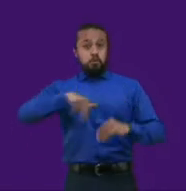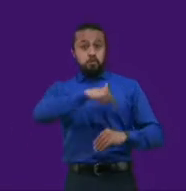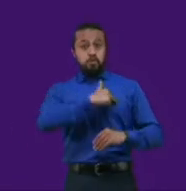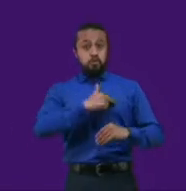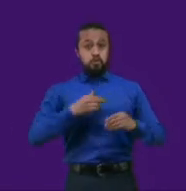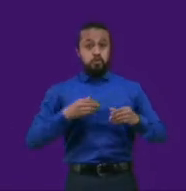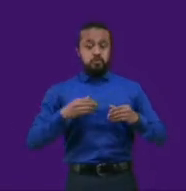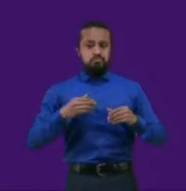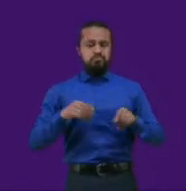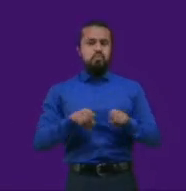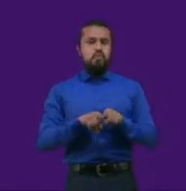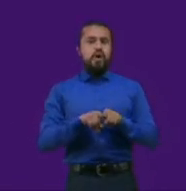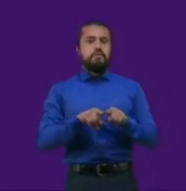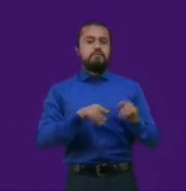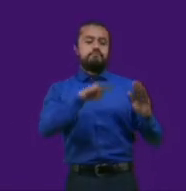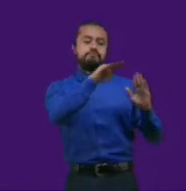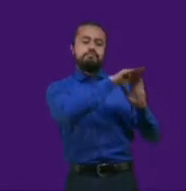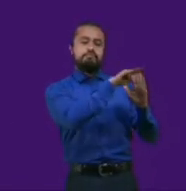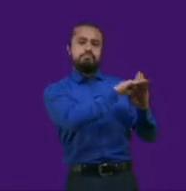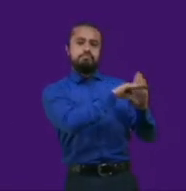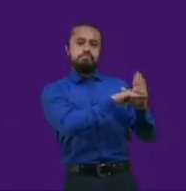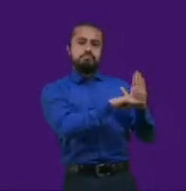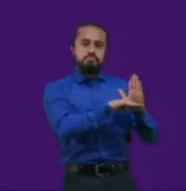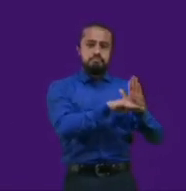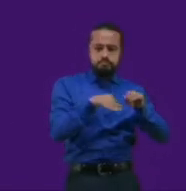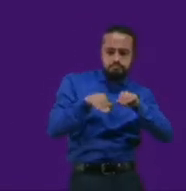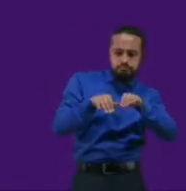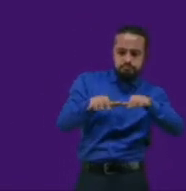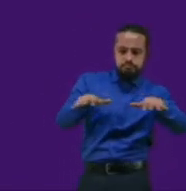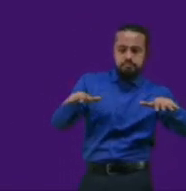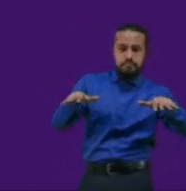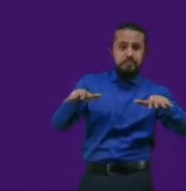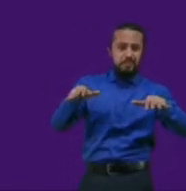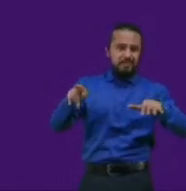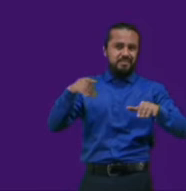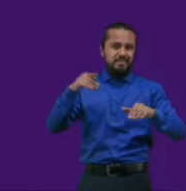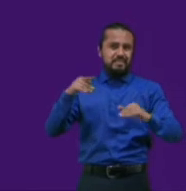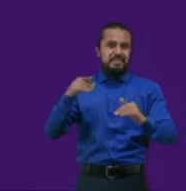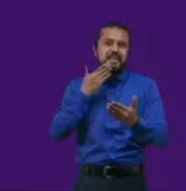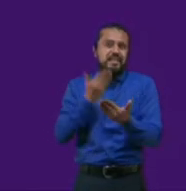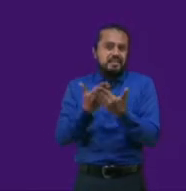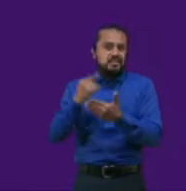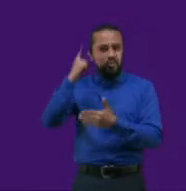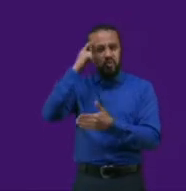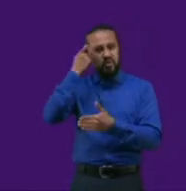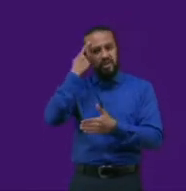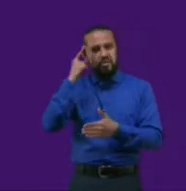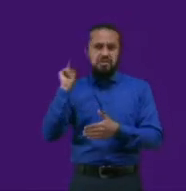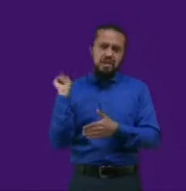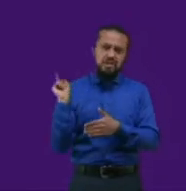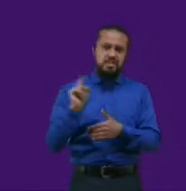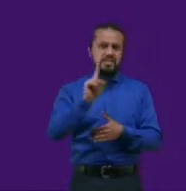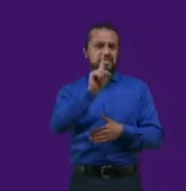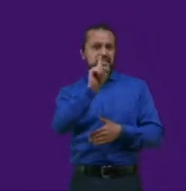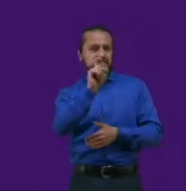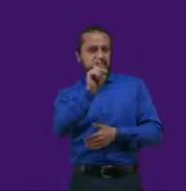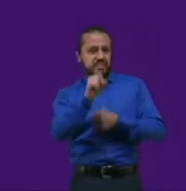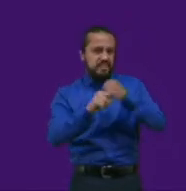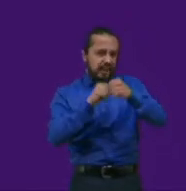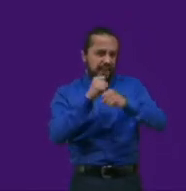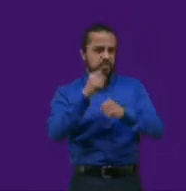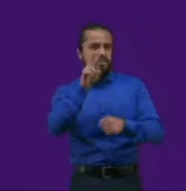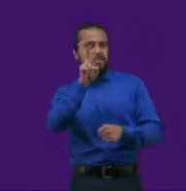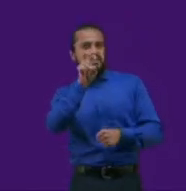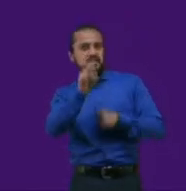una directriz muy positiva, y es que el gobierno en los últimos más o menos 6-7 años viene hablando de